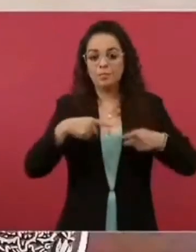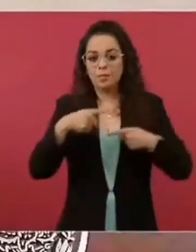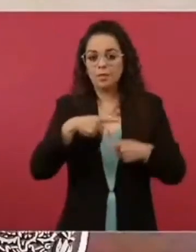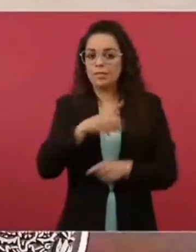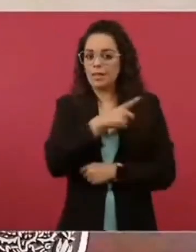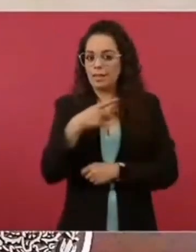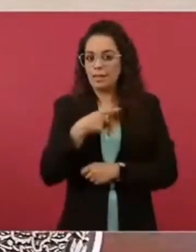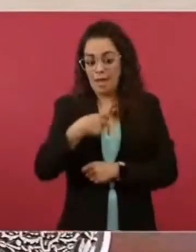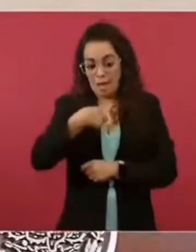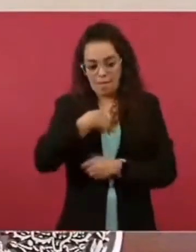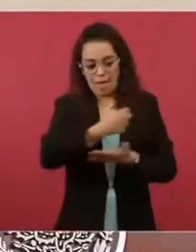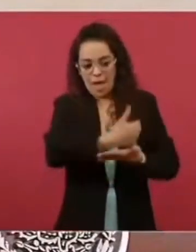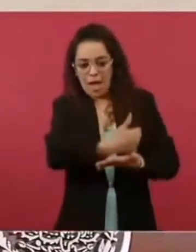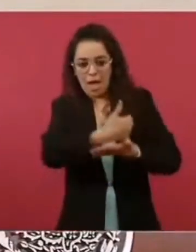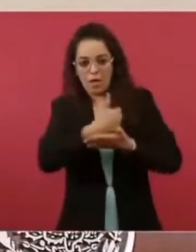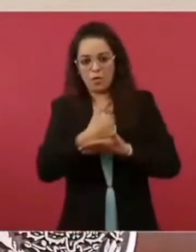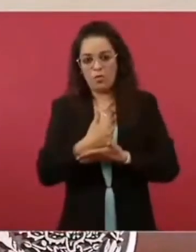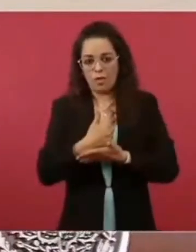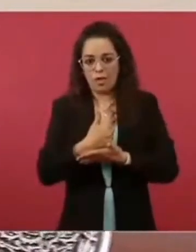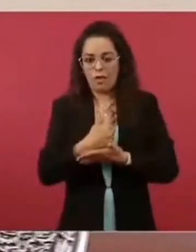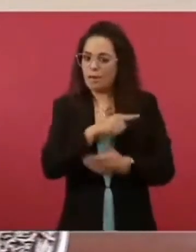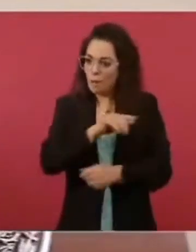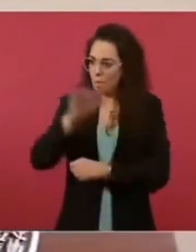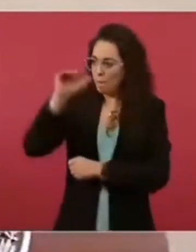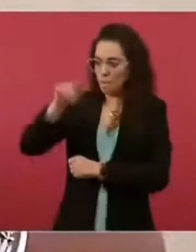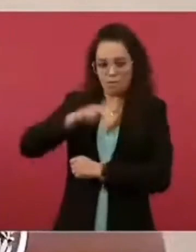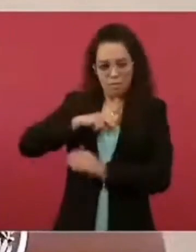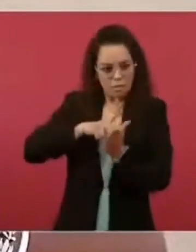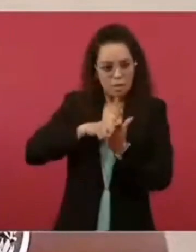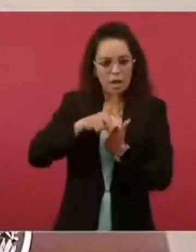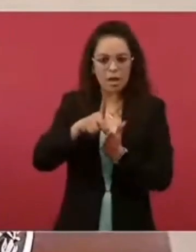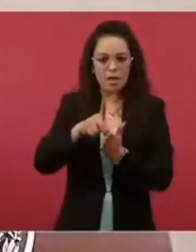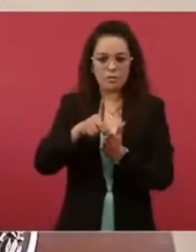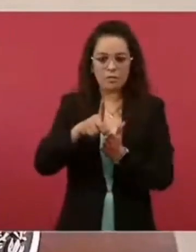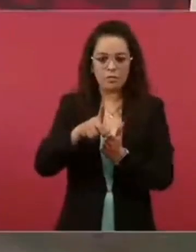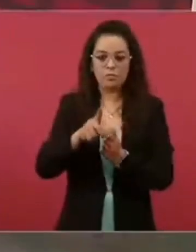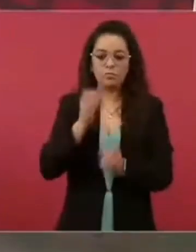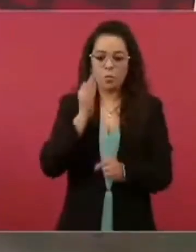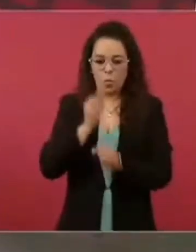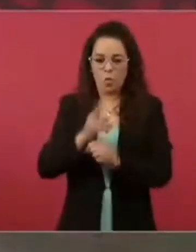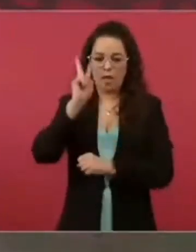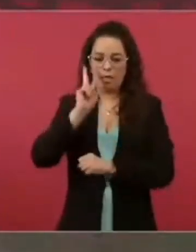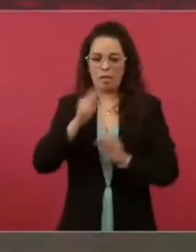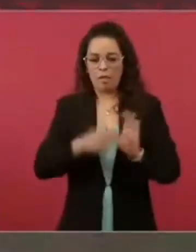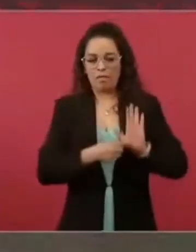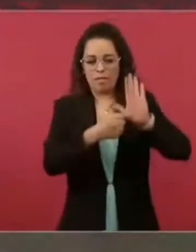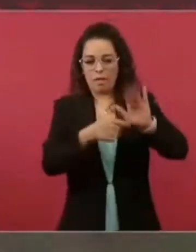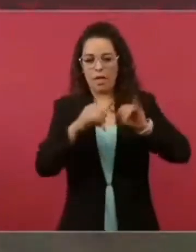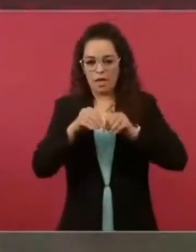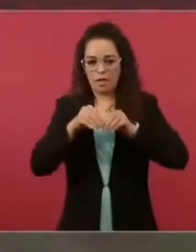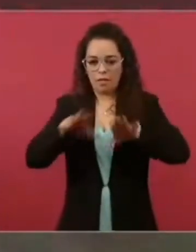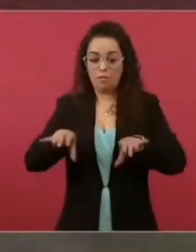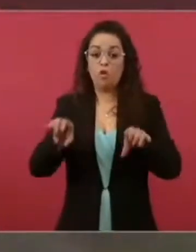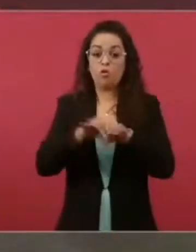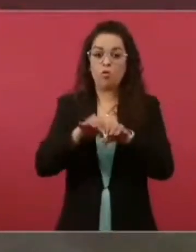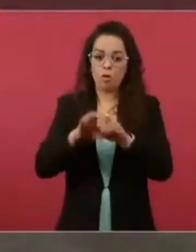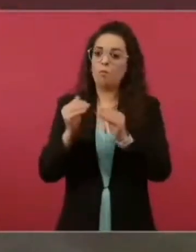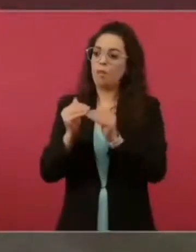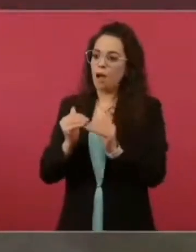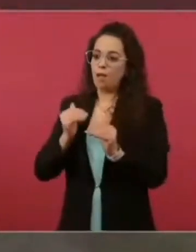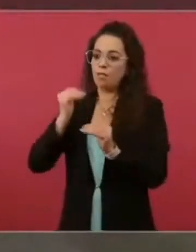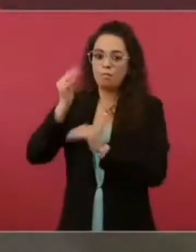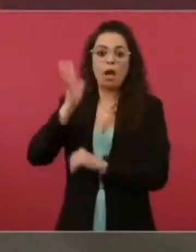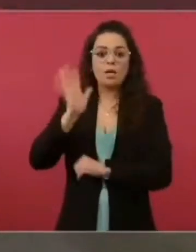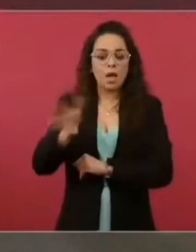Ahora vamos a verlo, el incremento que ha habido en el reparto de utilidades.